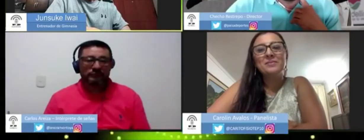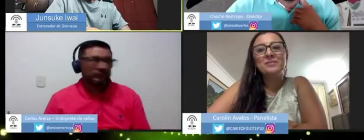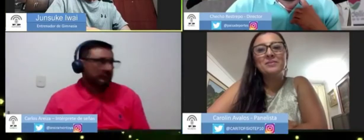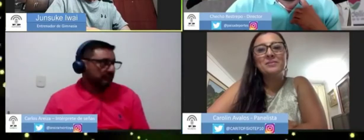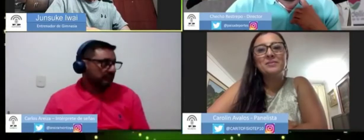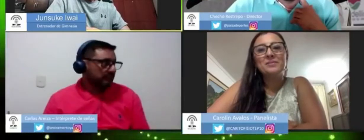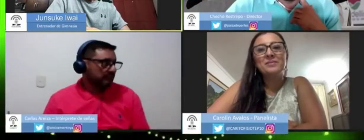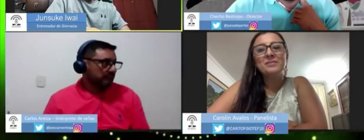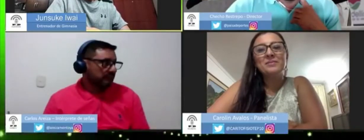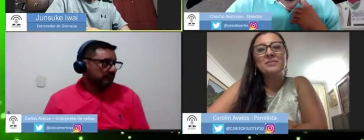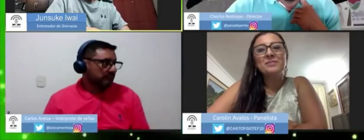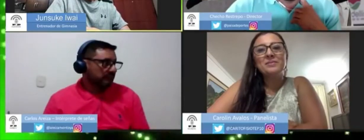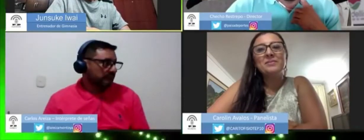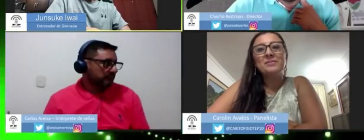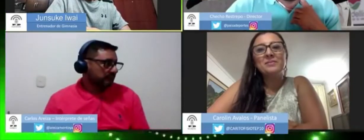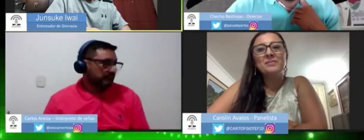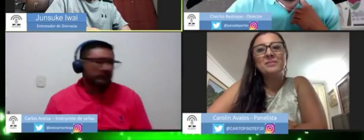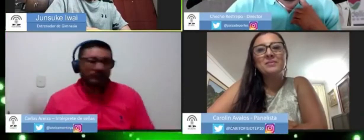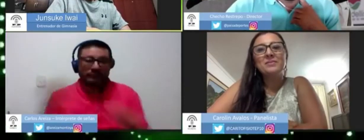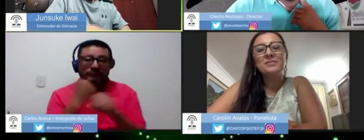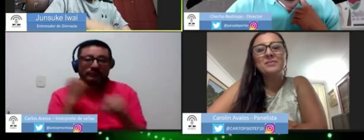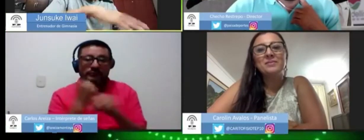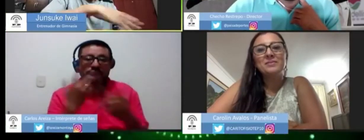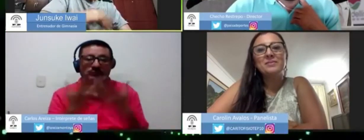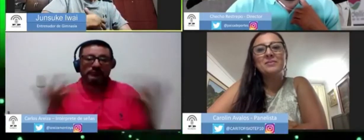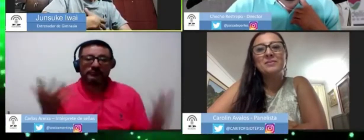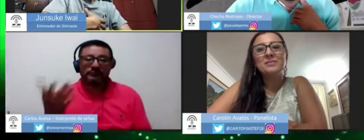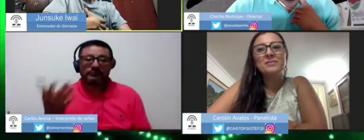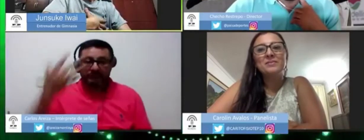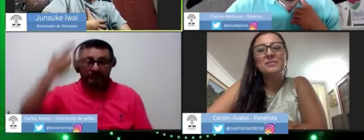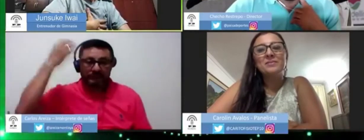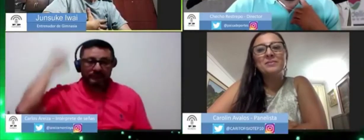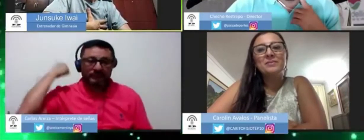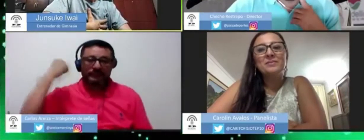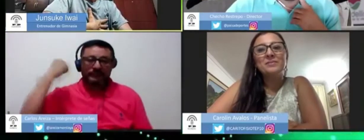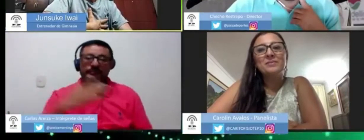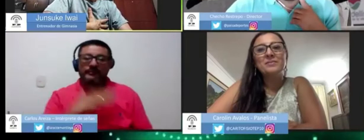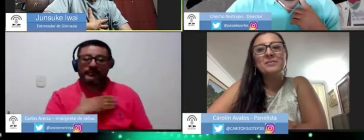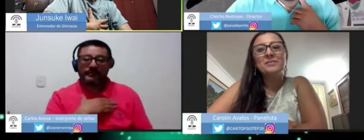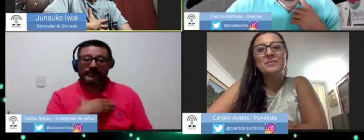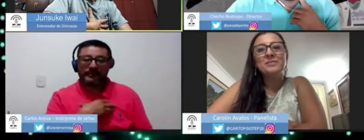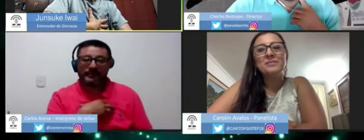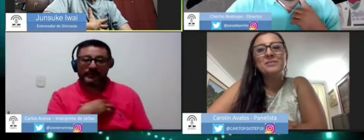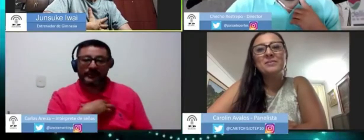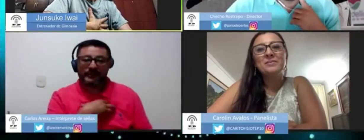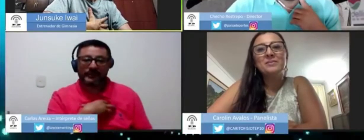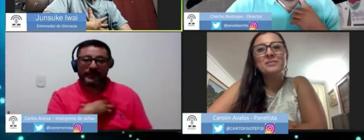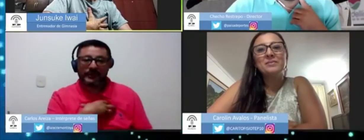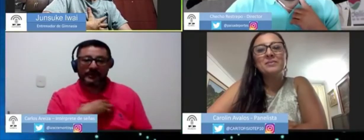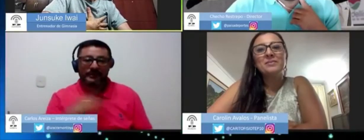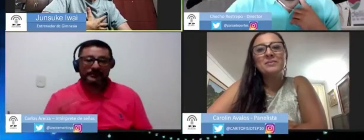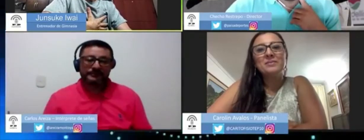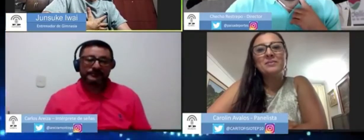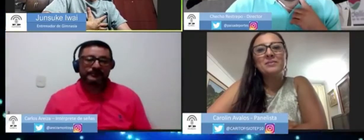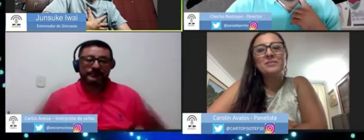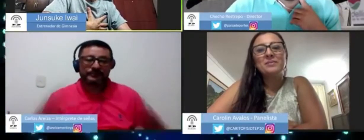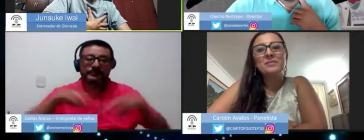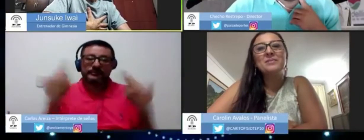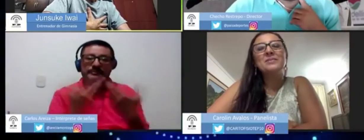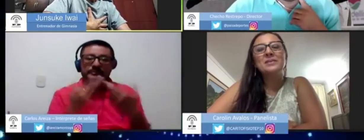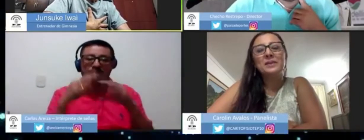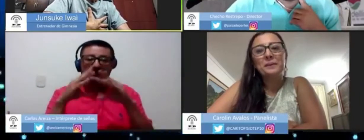espuma, ¿sí? Y época mía estaba colchoneta de algodón.